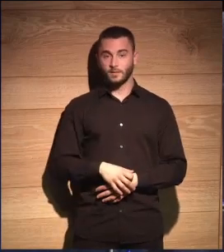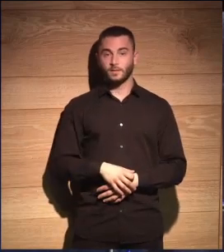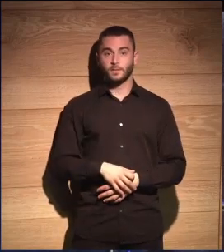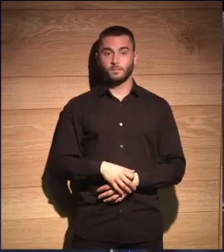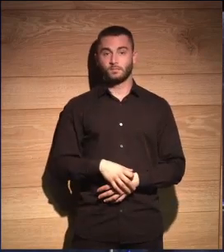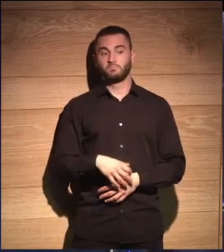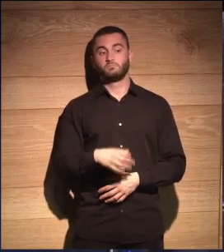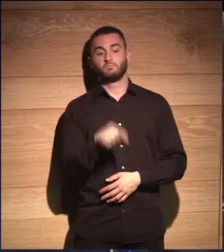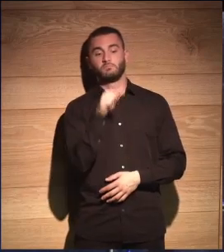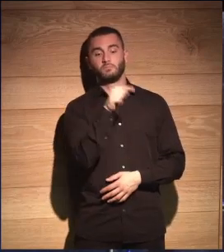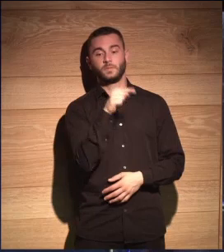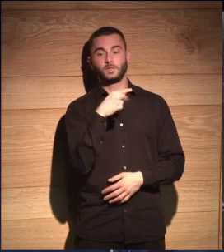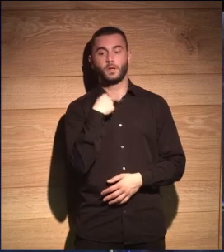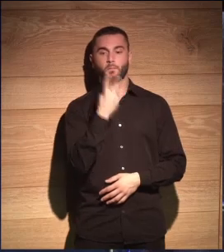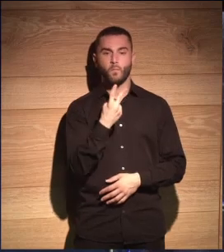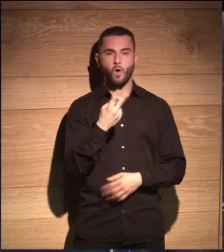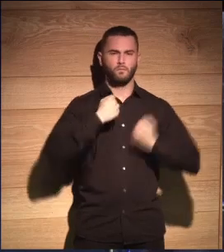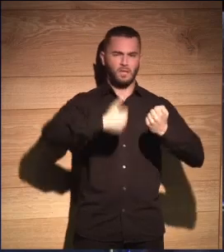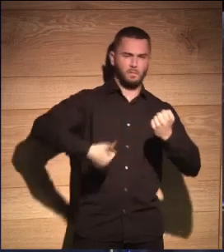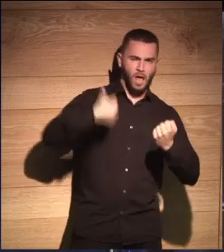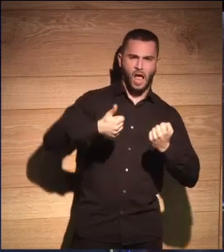un poco mejor, uno que tiene la voz un poco más grave,